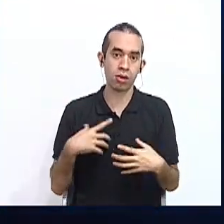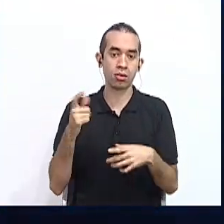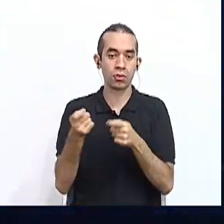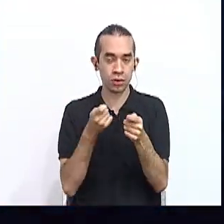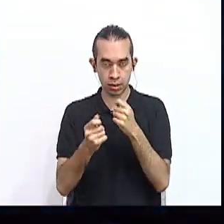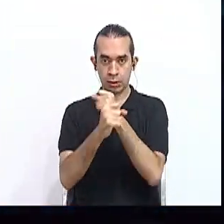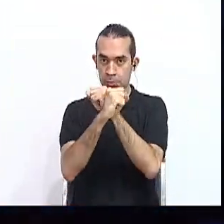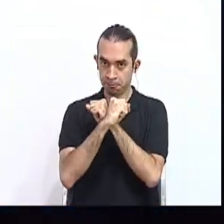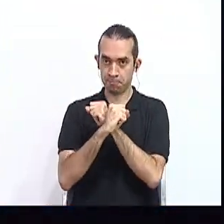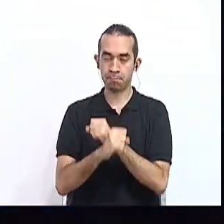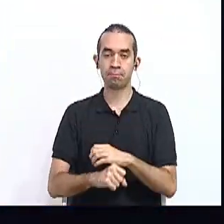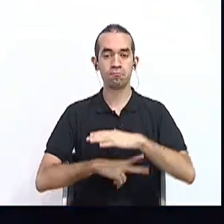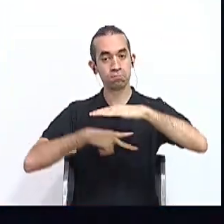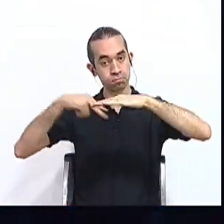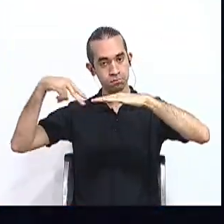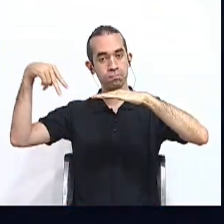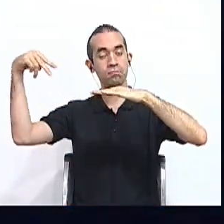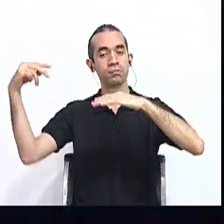seguro.